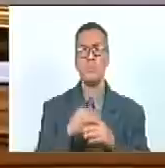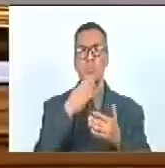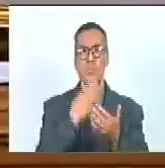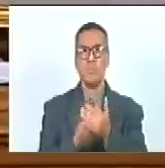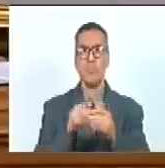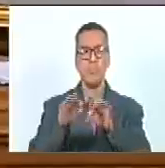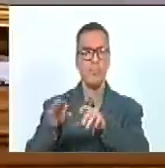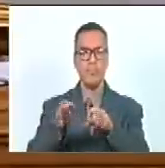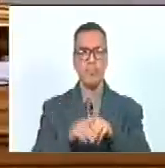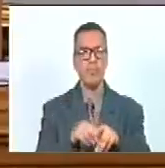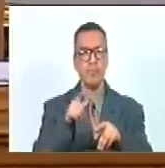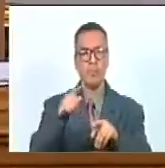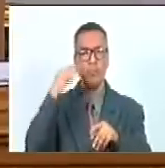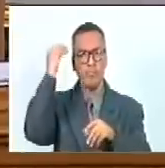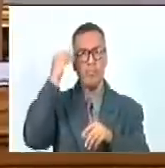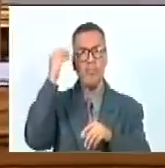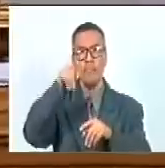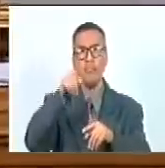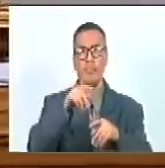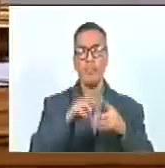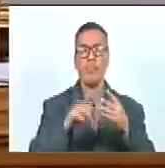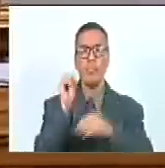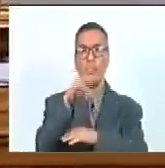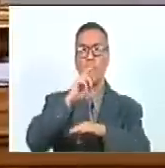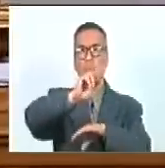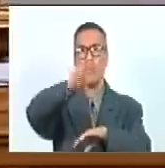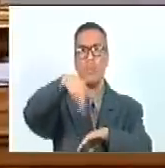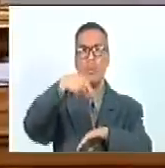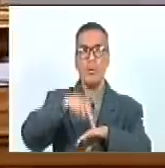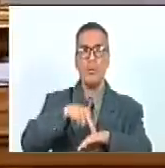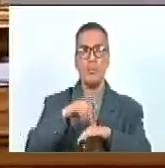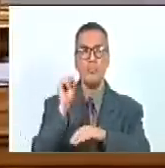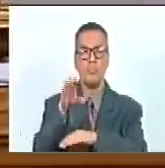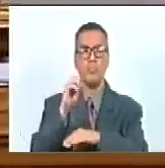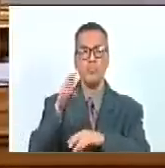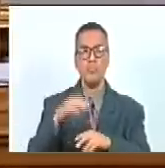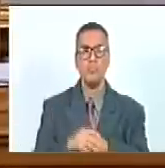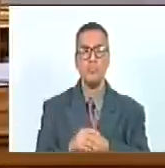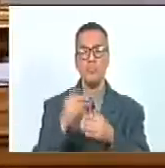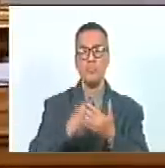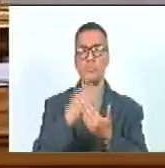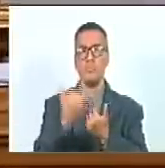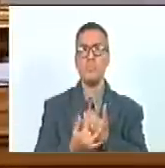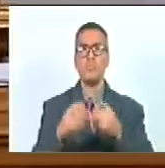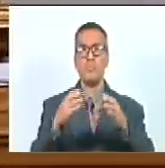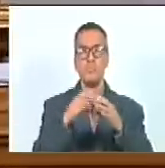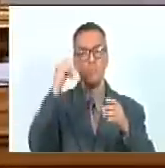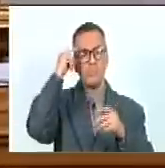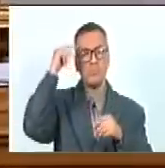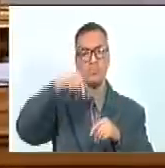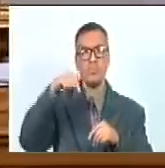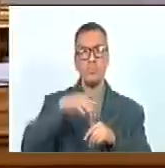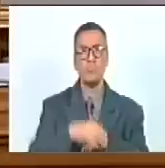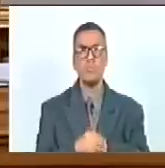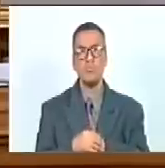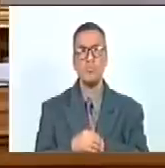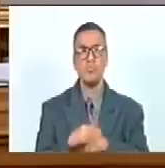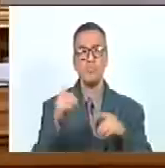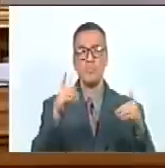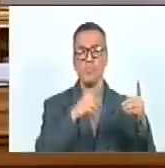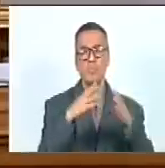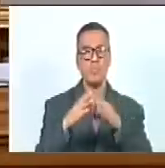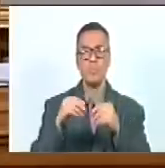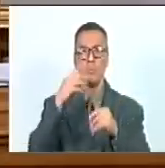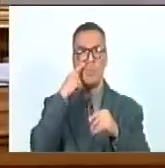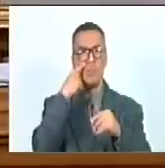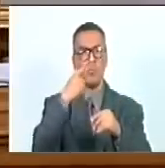secretaria. Someto a consideración de la Honorable Asamblea Nacional el proyecto de orden del día de hoy. Las diputadas y diputados